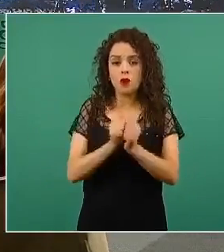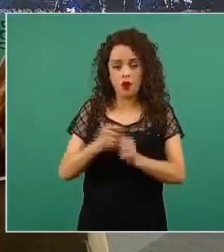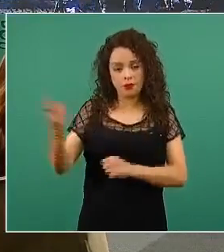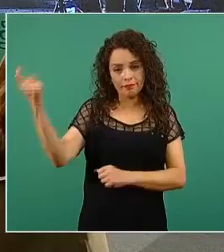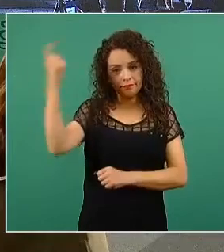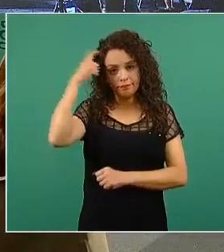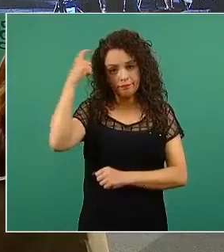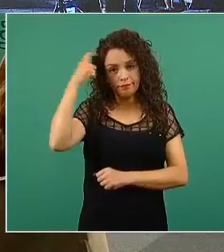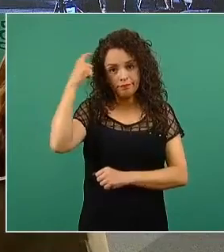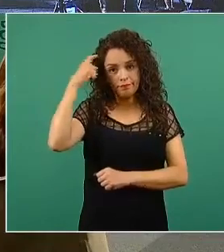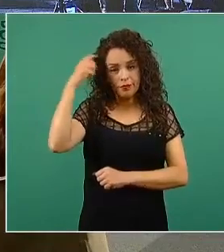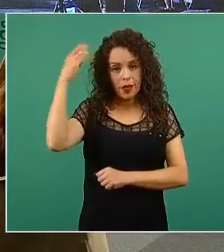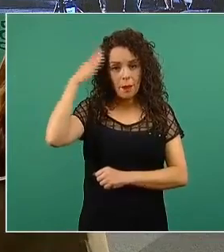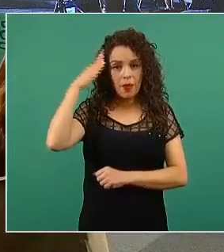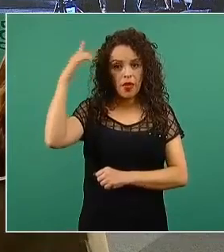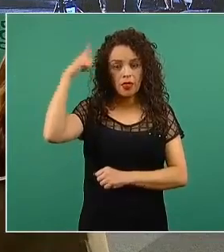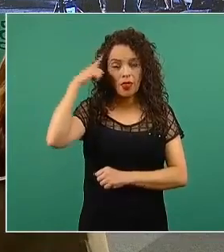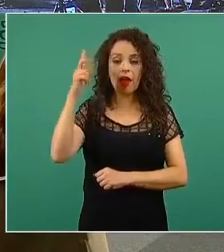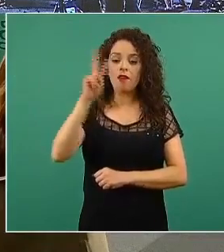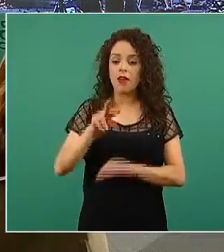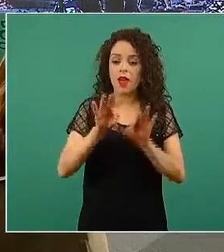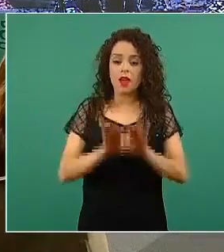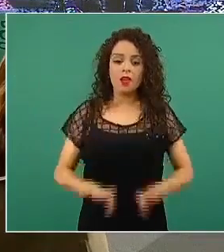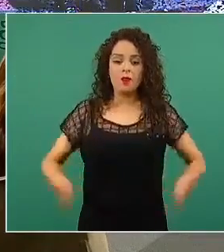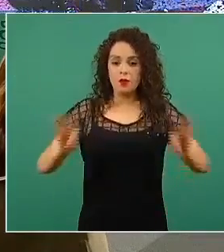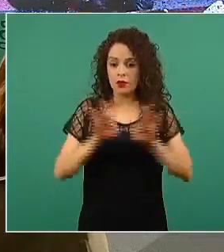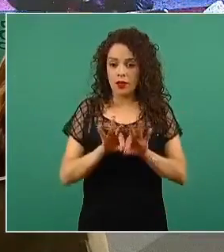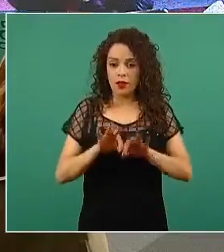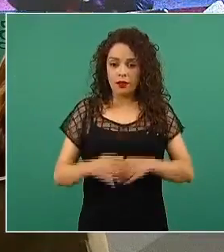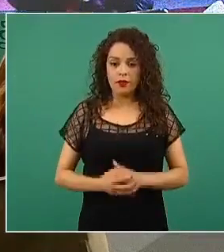mental tan importante.